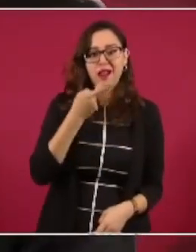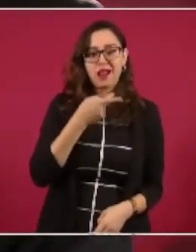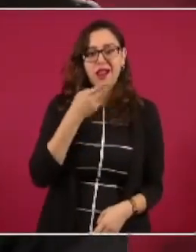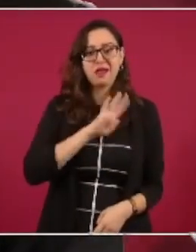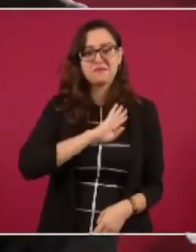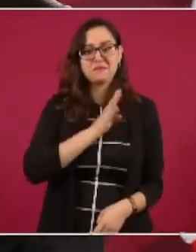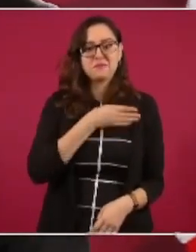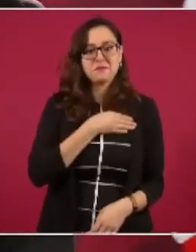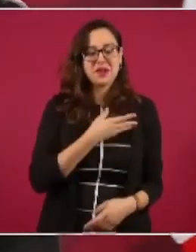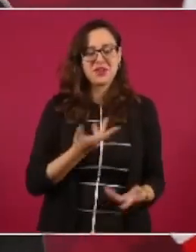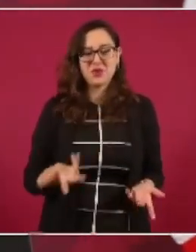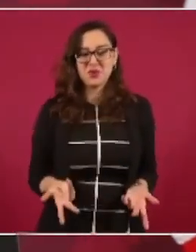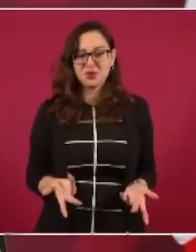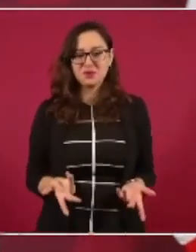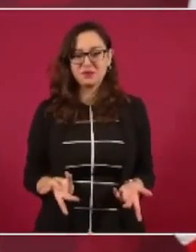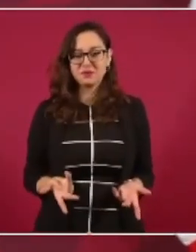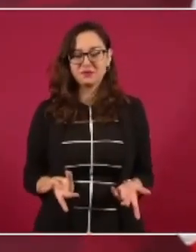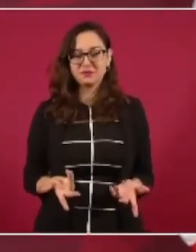no podemos